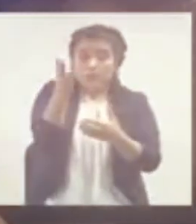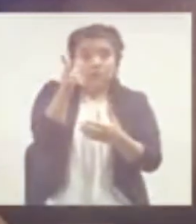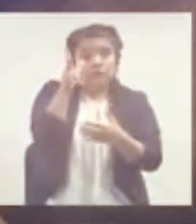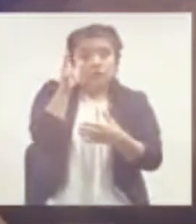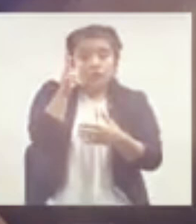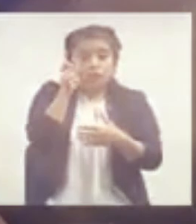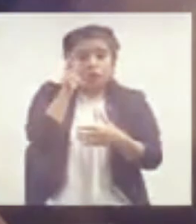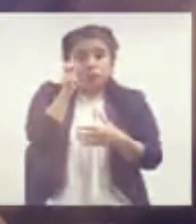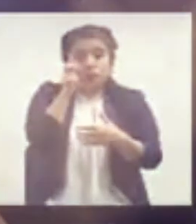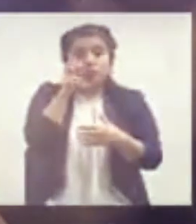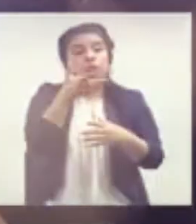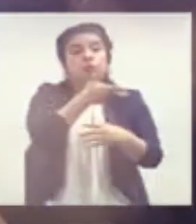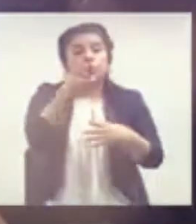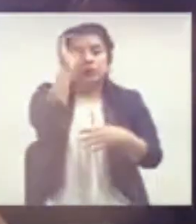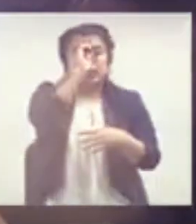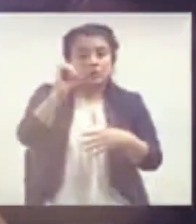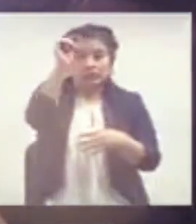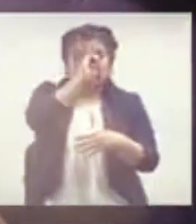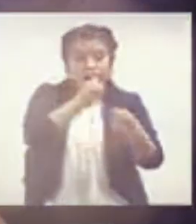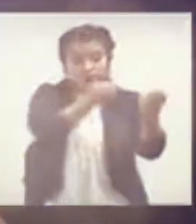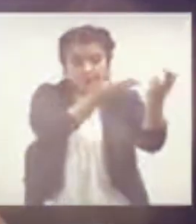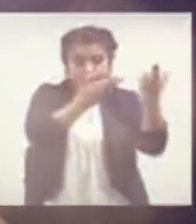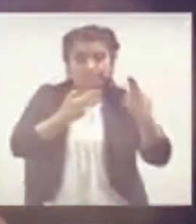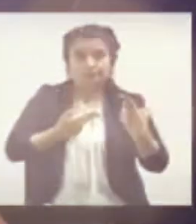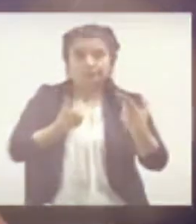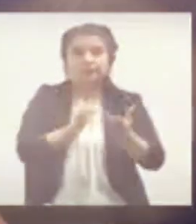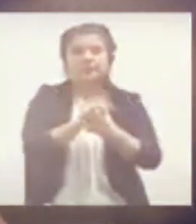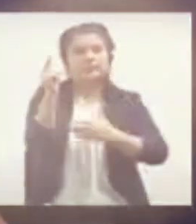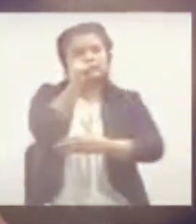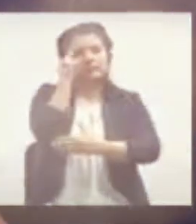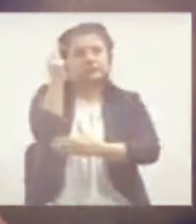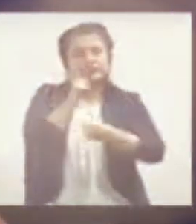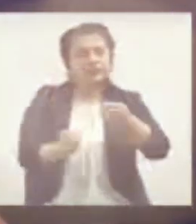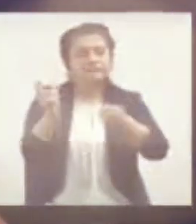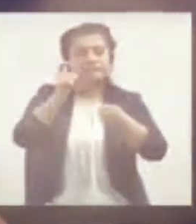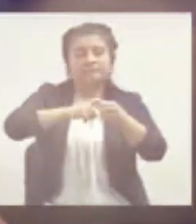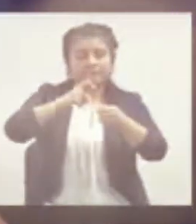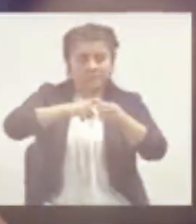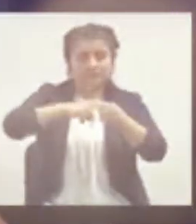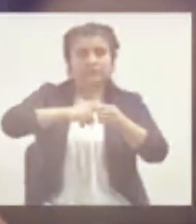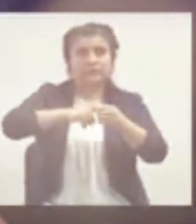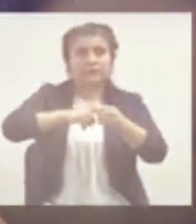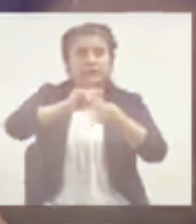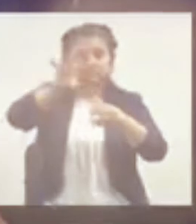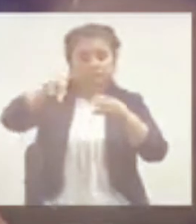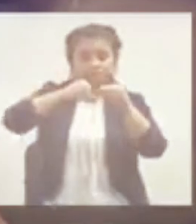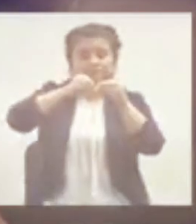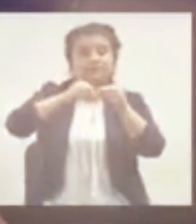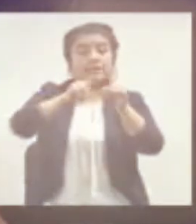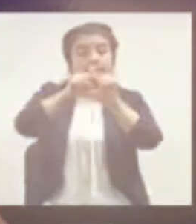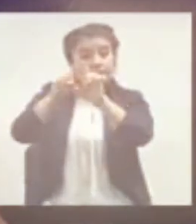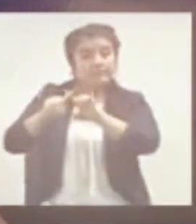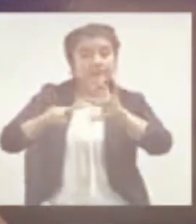su mayoría, las opiniones recibidas valoran la participación de diferentes